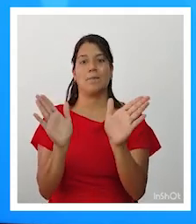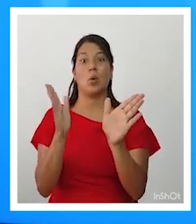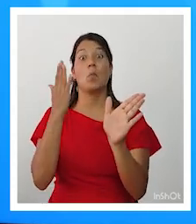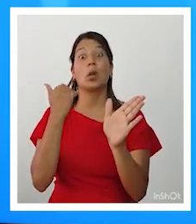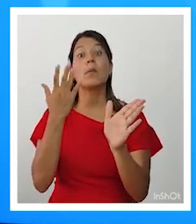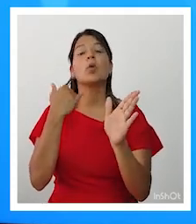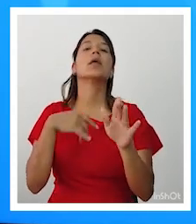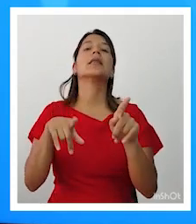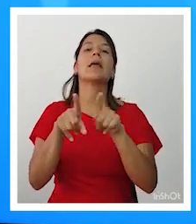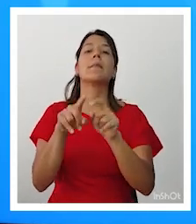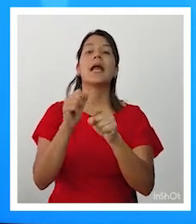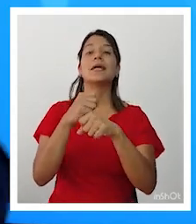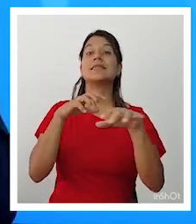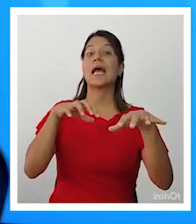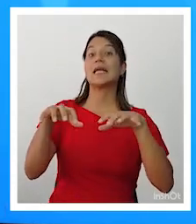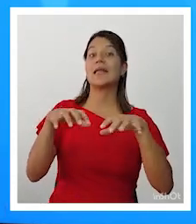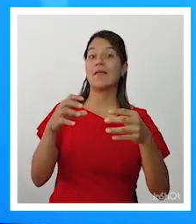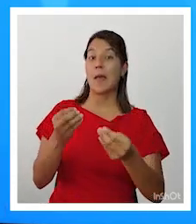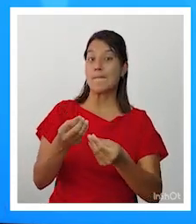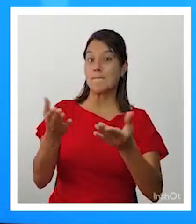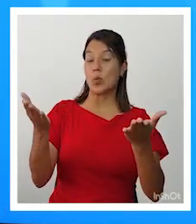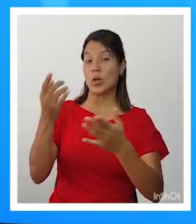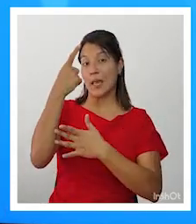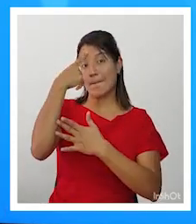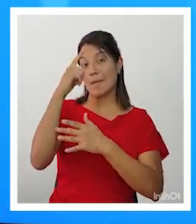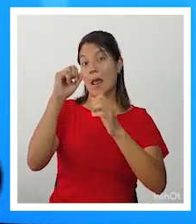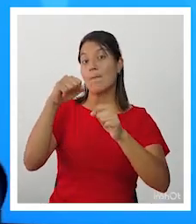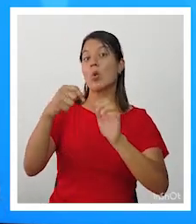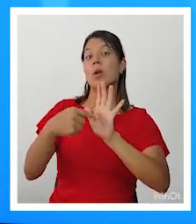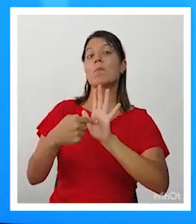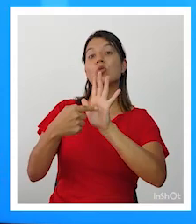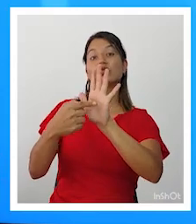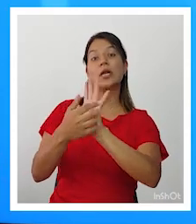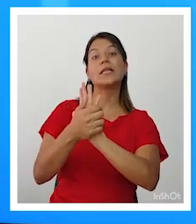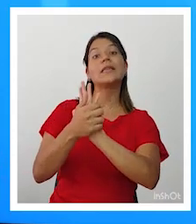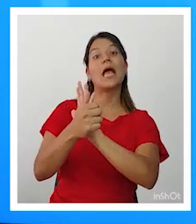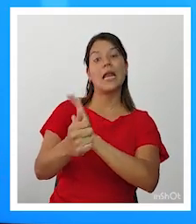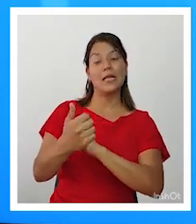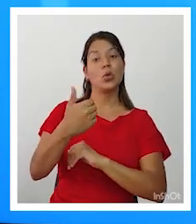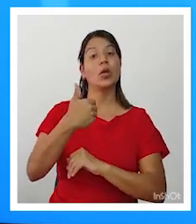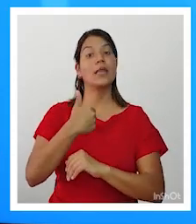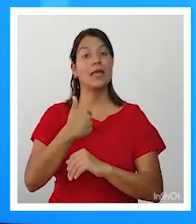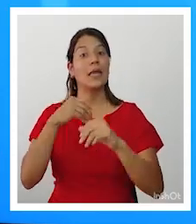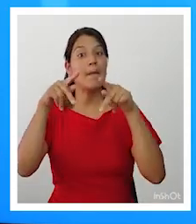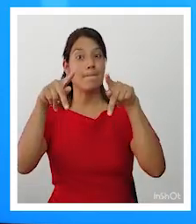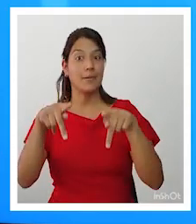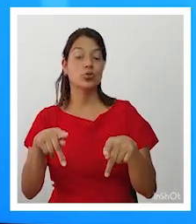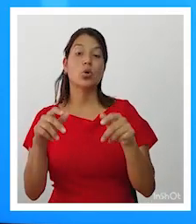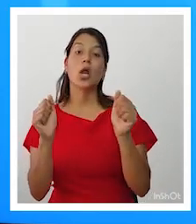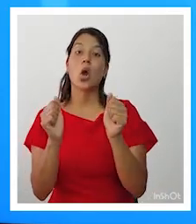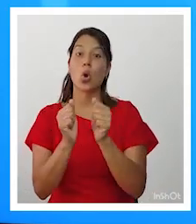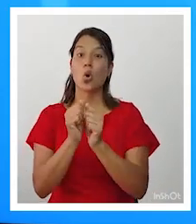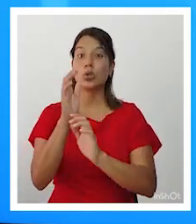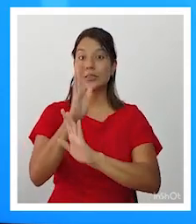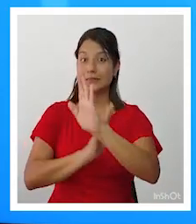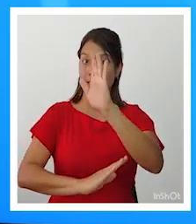eventos públicos para mostrar el talento de las personas con una